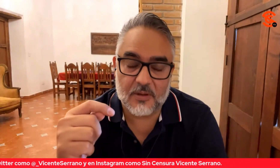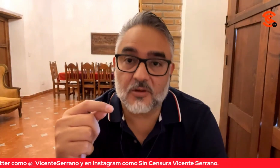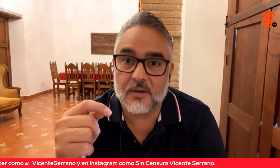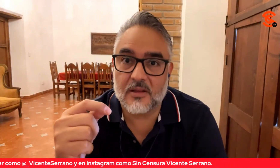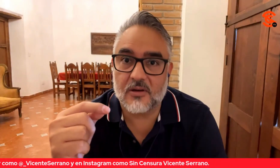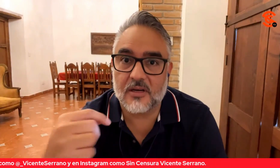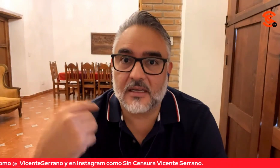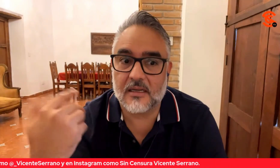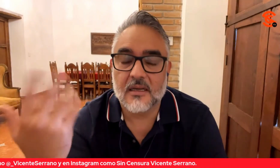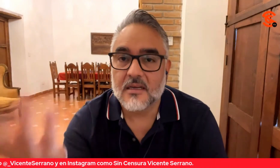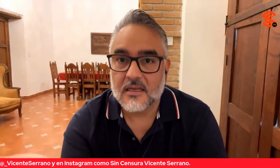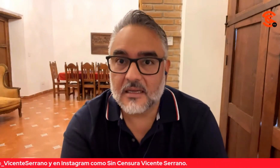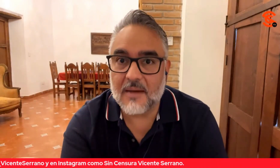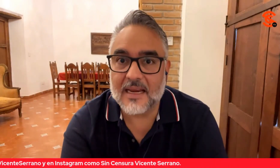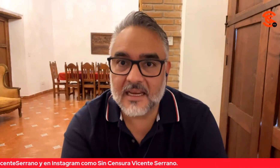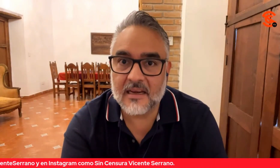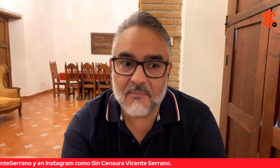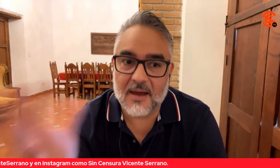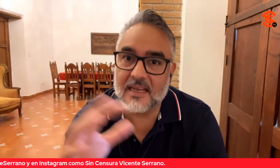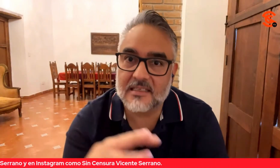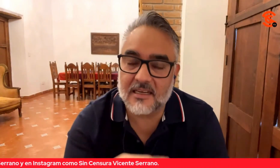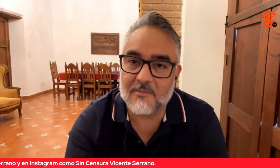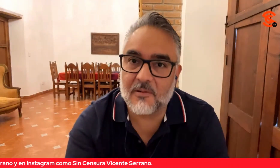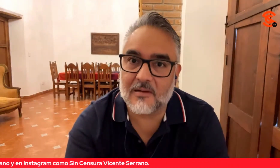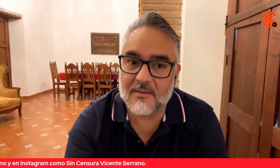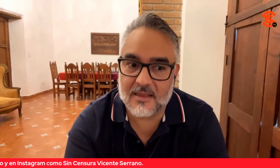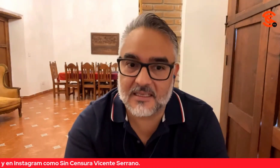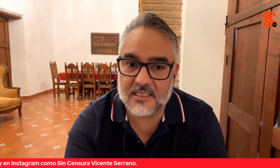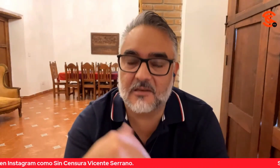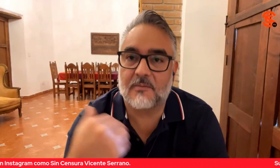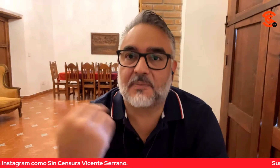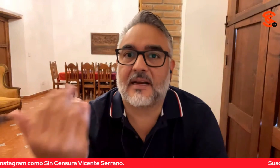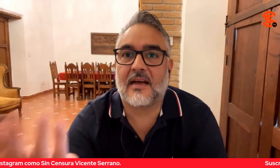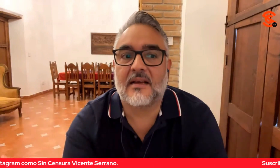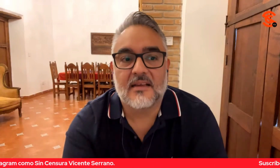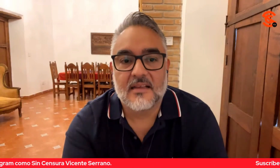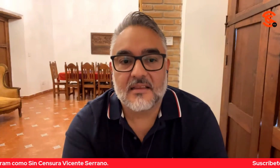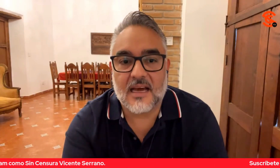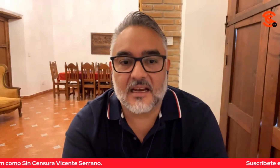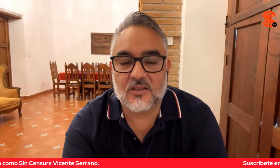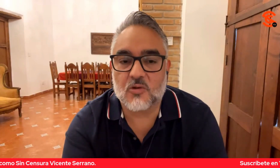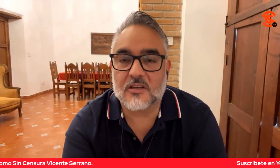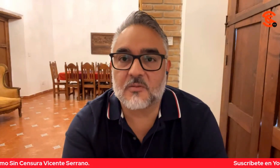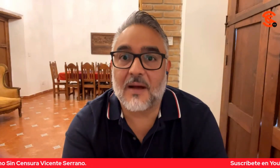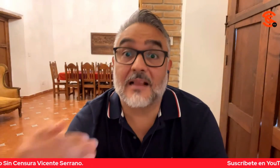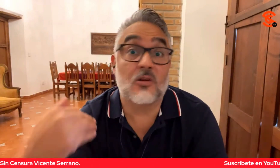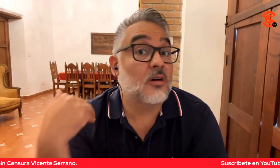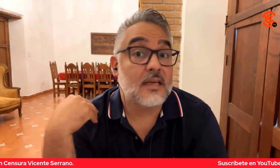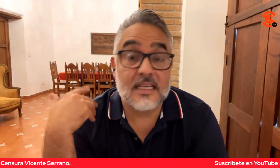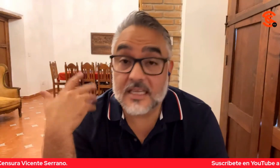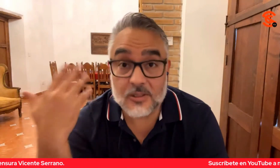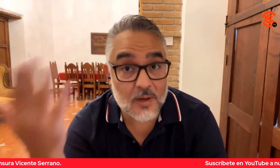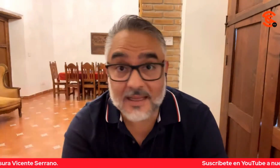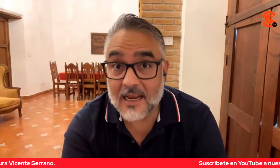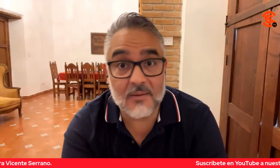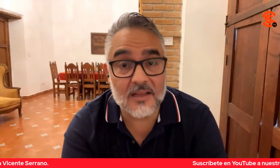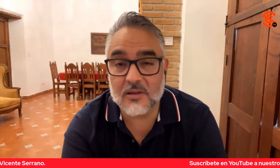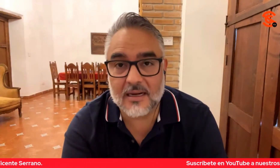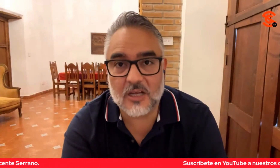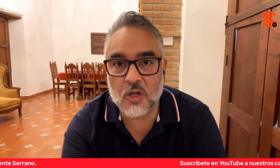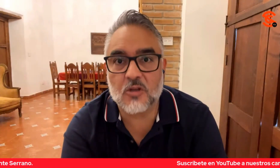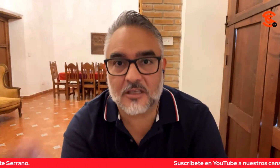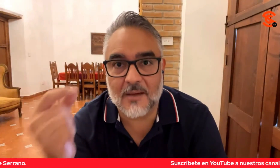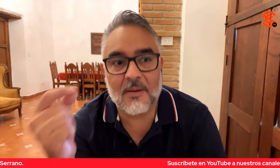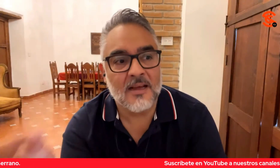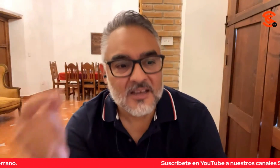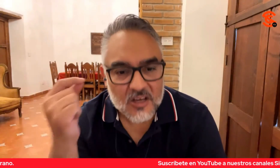de López Obrador, y Marín aparece en el programa de Ciro para darle su respaldo, y se sueltan hablando